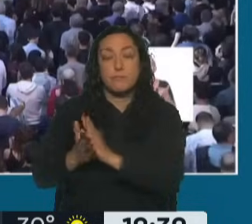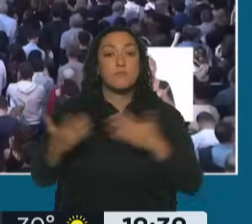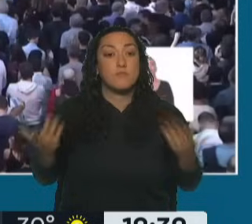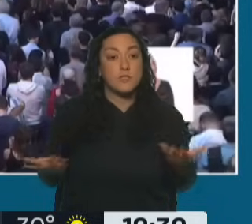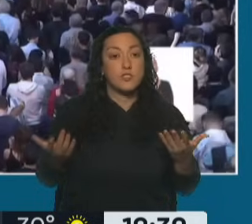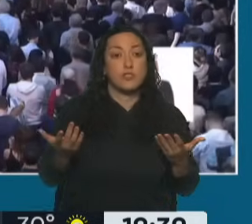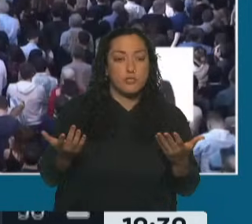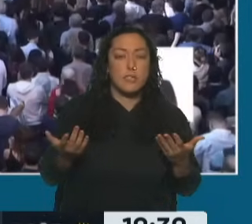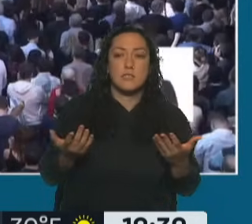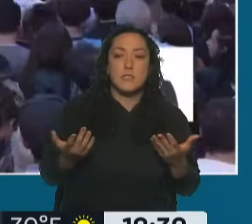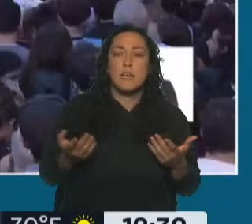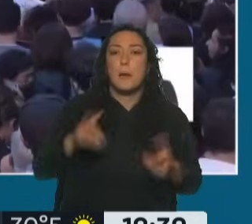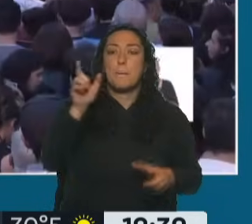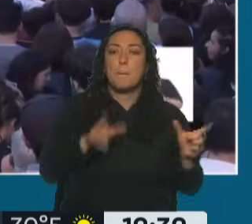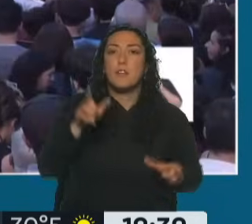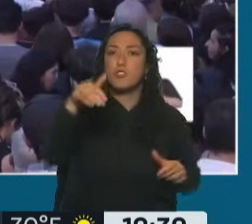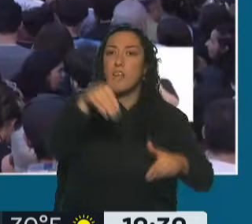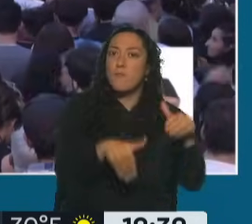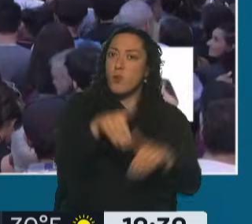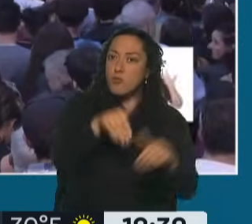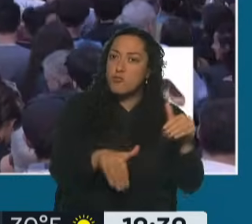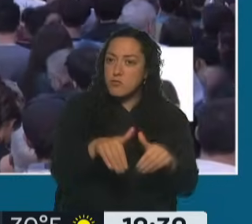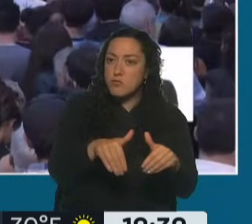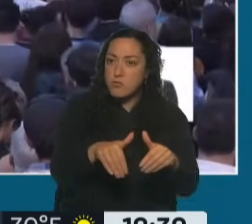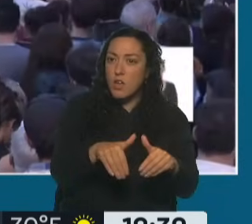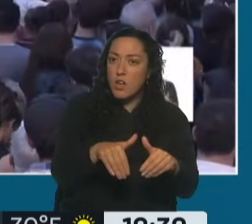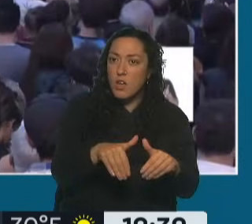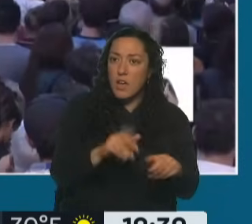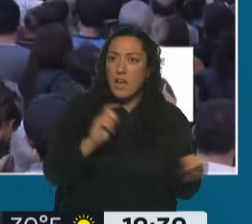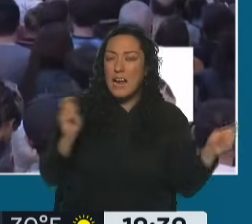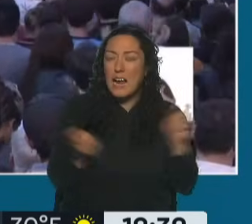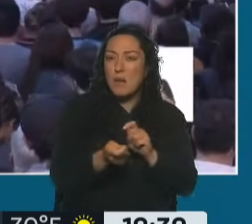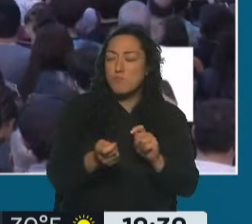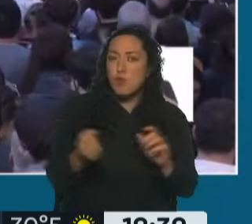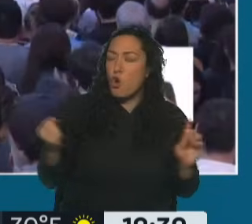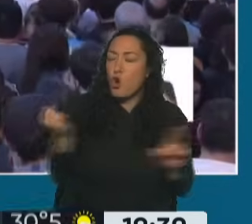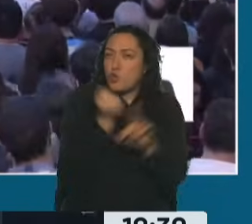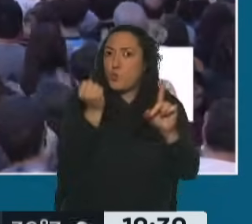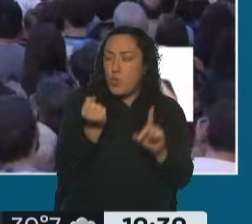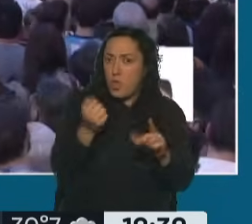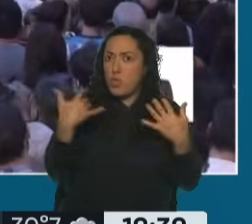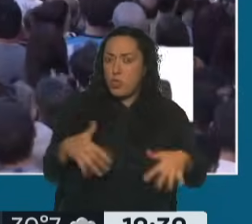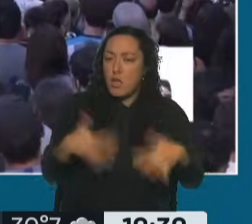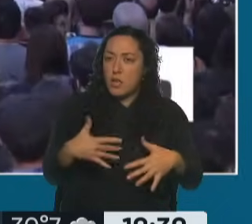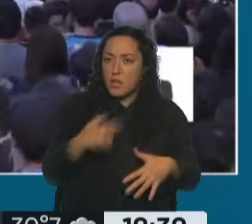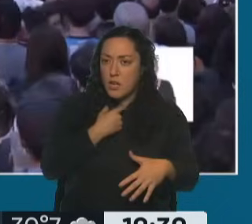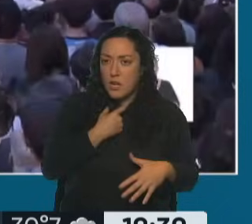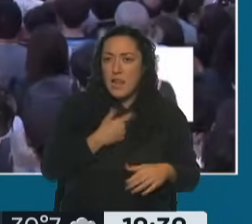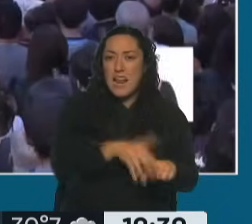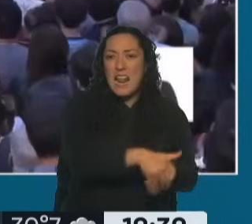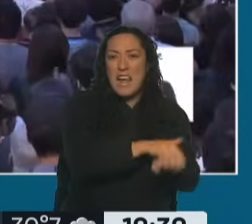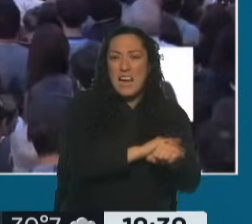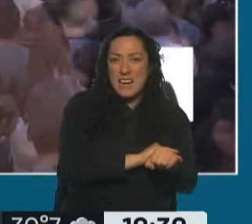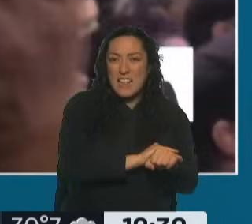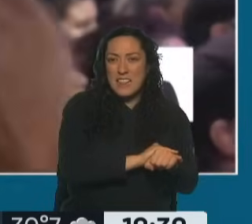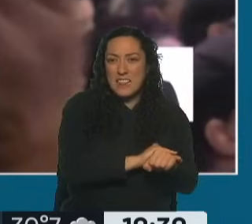selección el electorado fue al cambio más contundente. Horacio Rodríguez Larreta